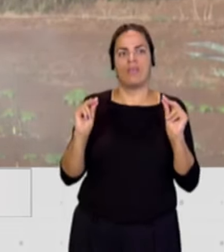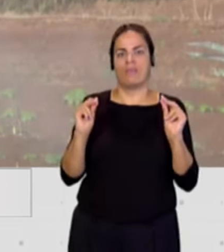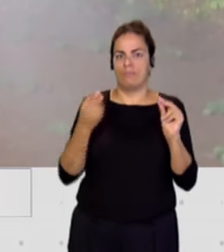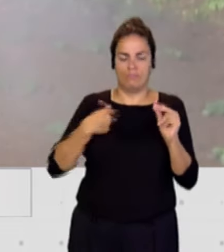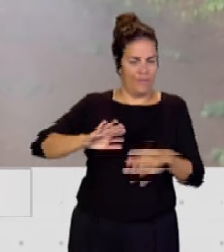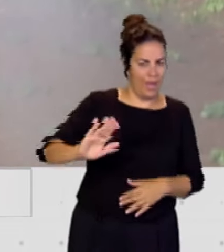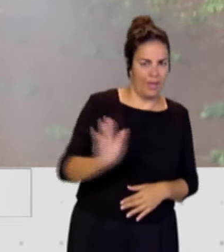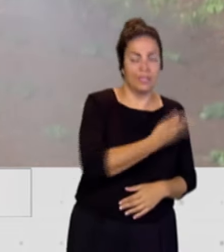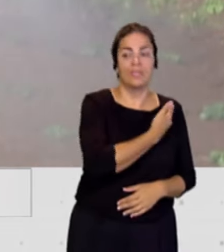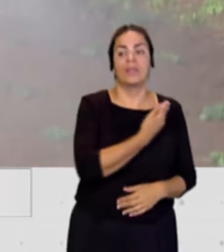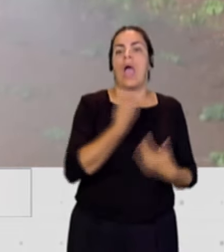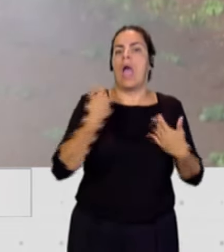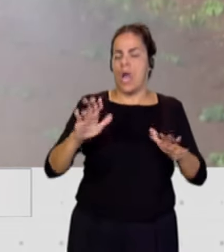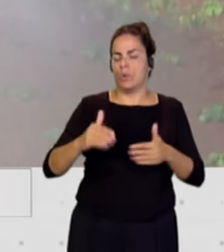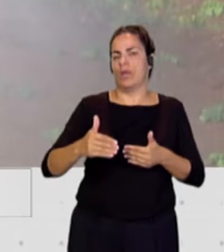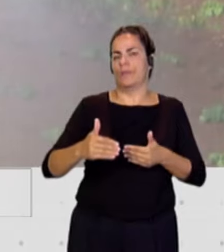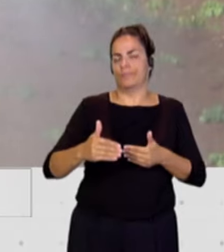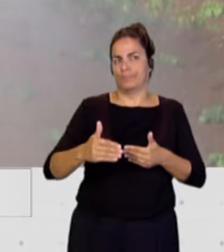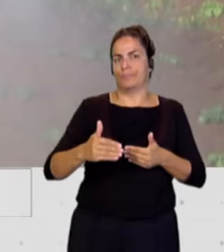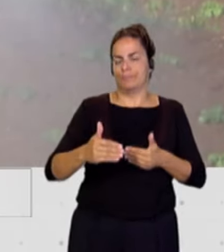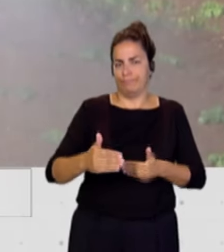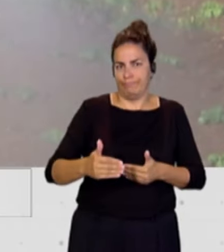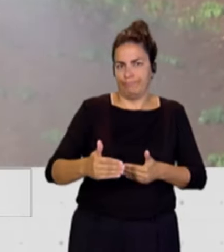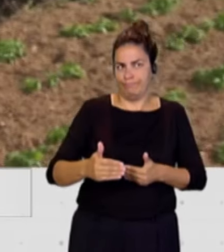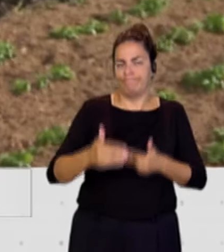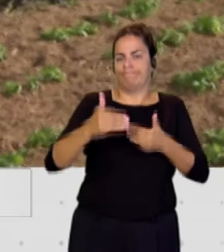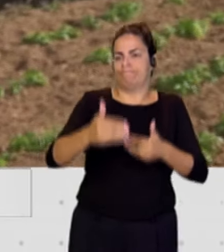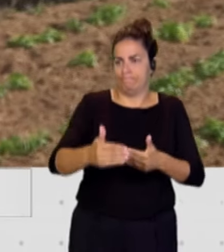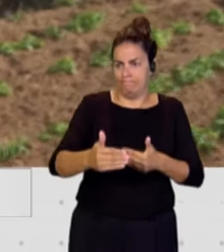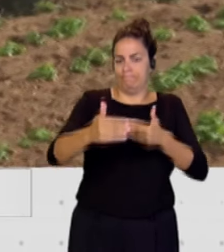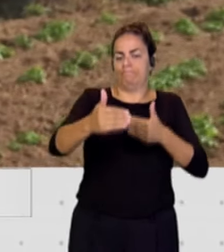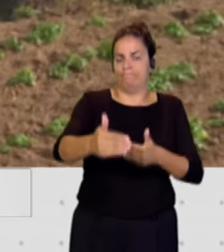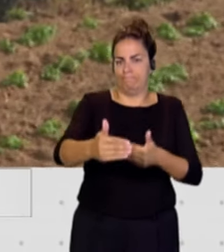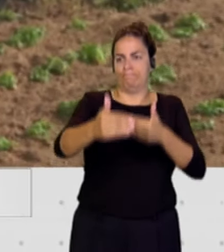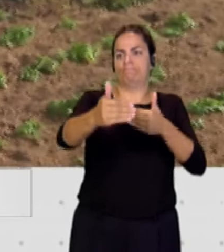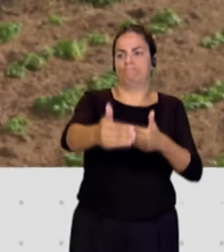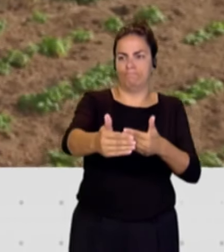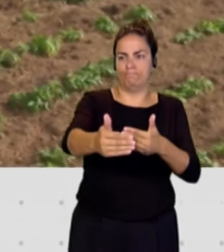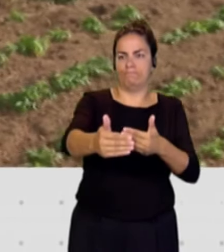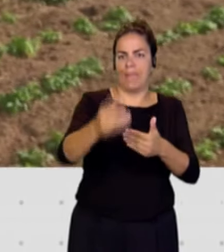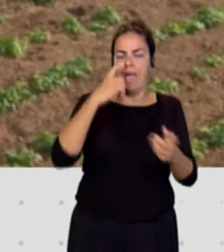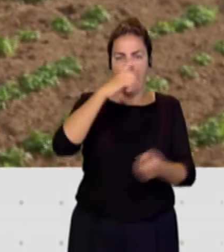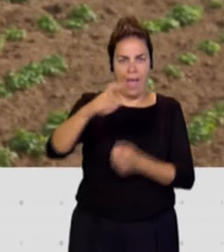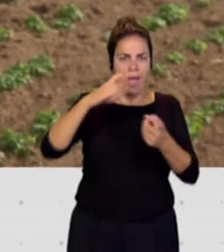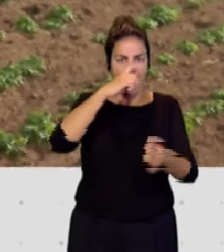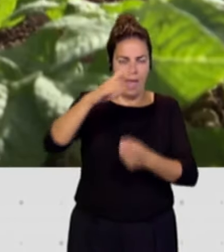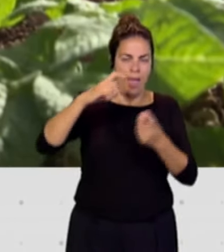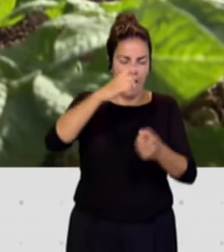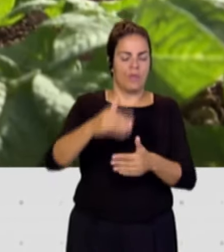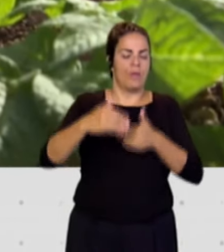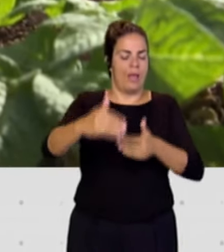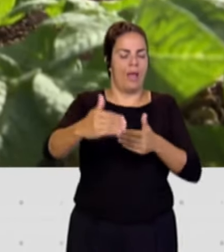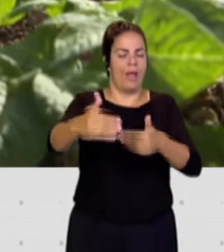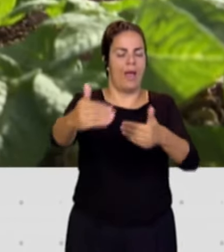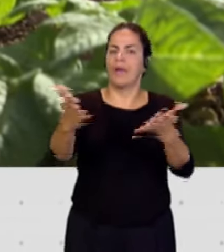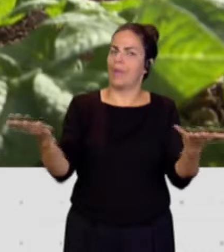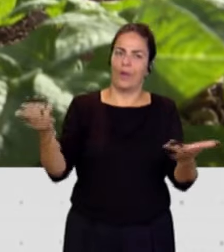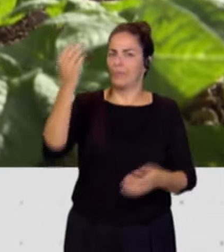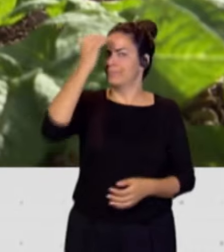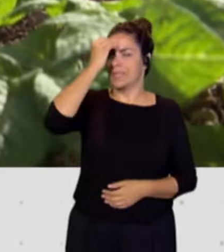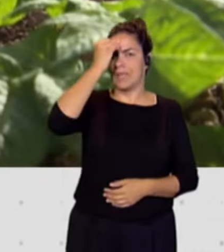aunque se va a extendiendo su ultraactividad año tras año pero consideramos que es un